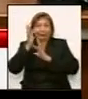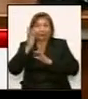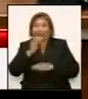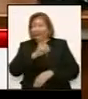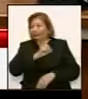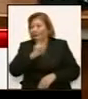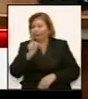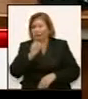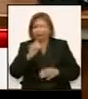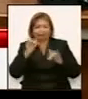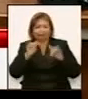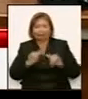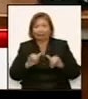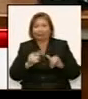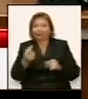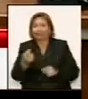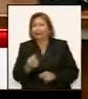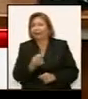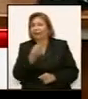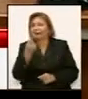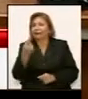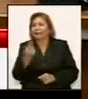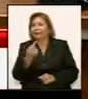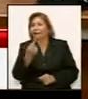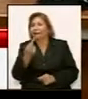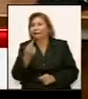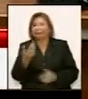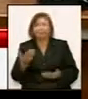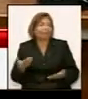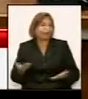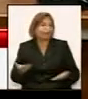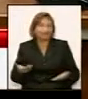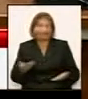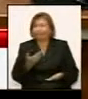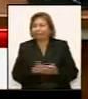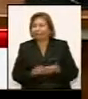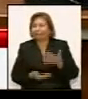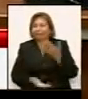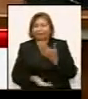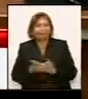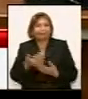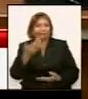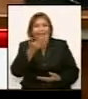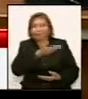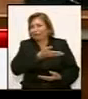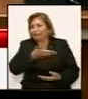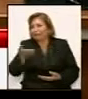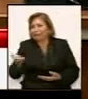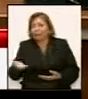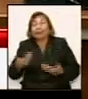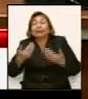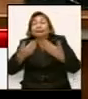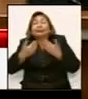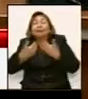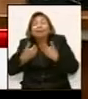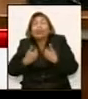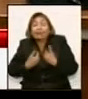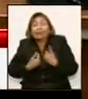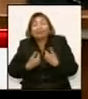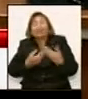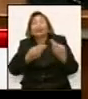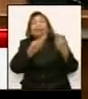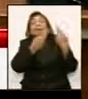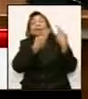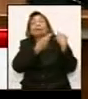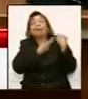no puede quedar solo en manos de los ciudadanos sino que tiene que haber una responsabilidad